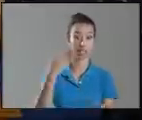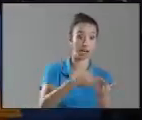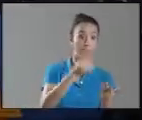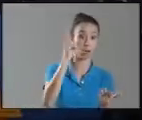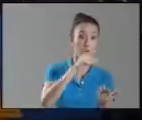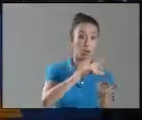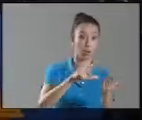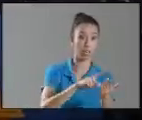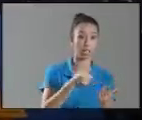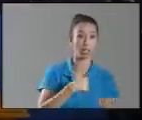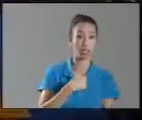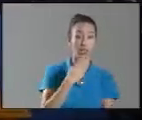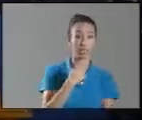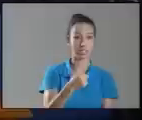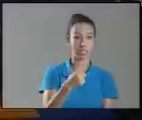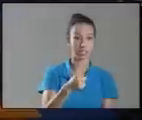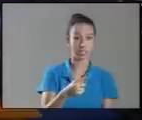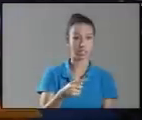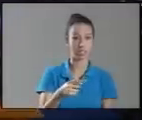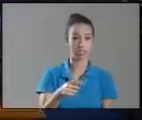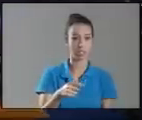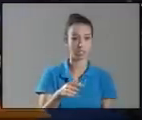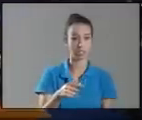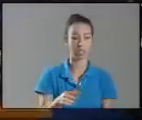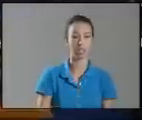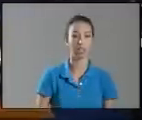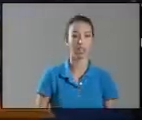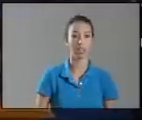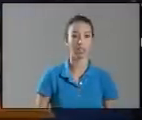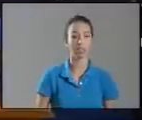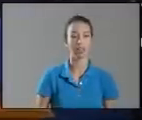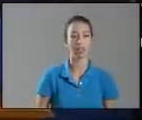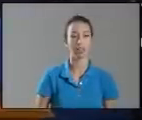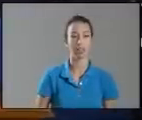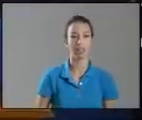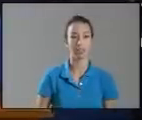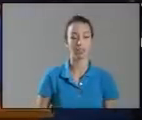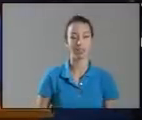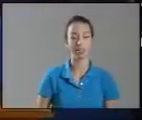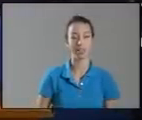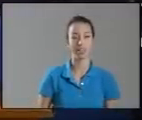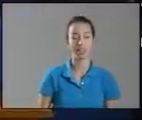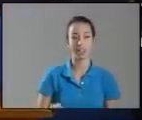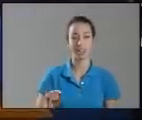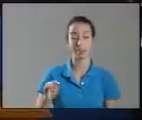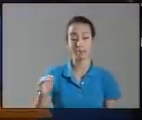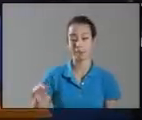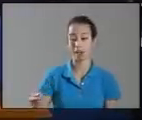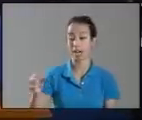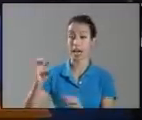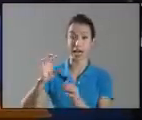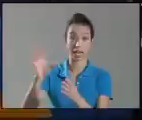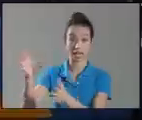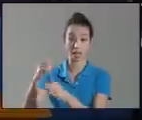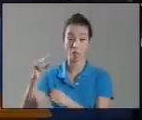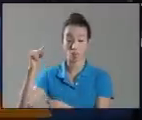Ya cuando yo llegaba y aquellos me querían servir así, decía, no. Yo le dije a mi esposa, con medida, entonces agarraba un vasito así, échamelo aquí, con